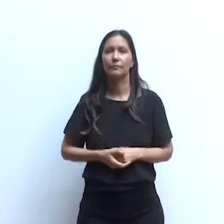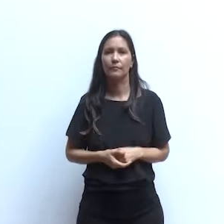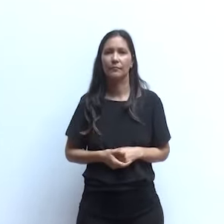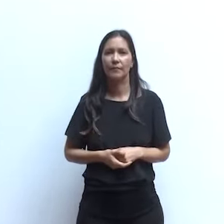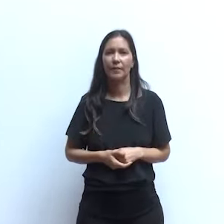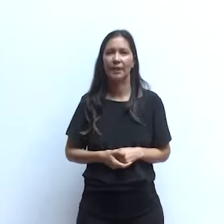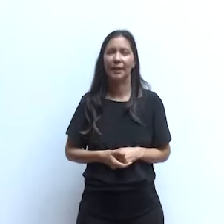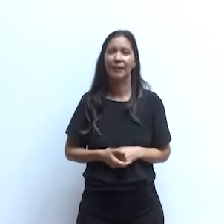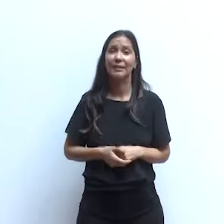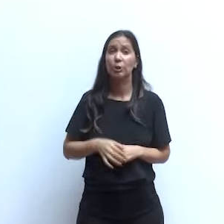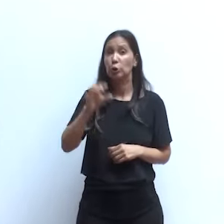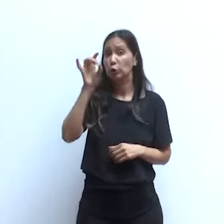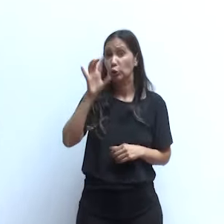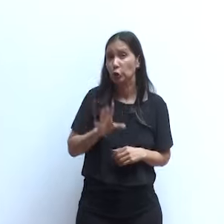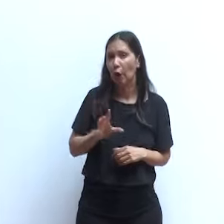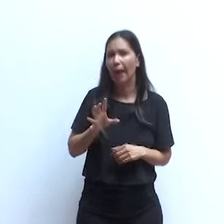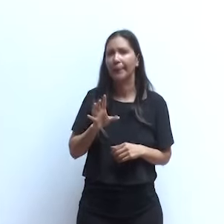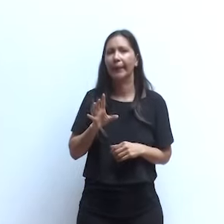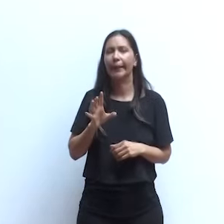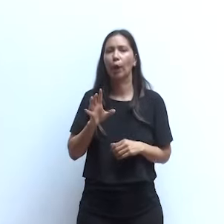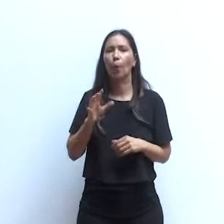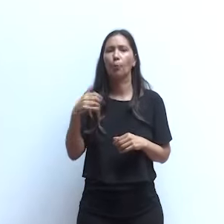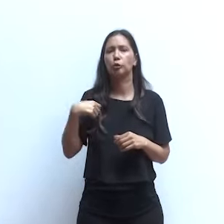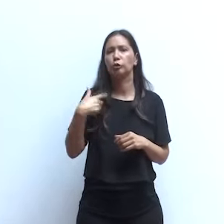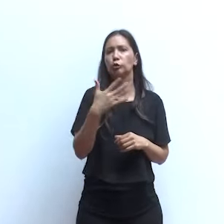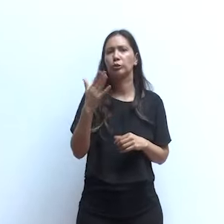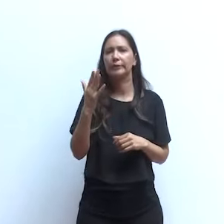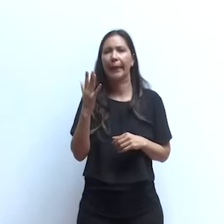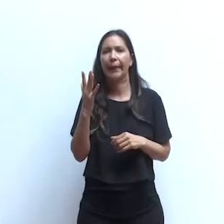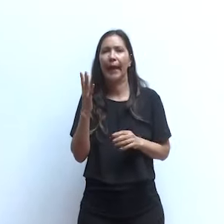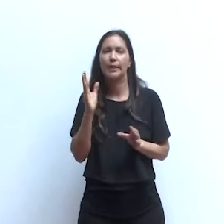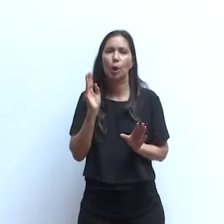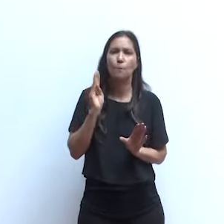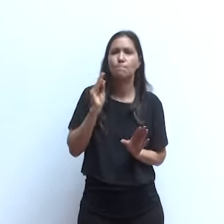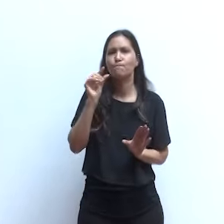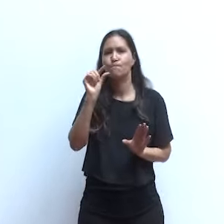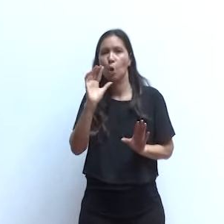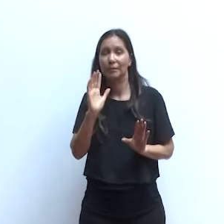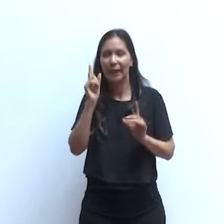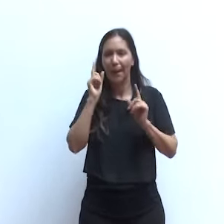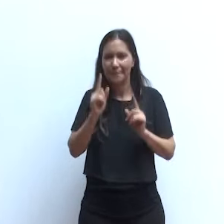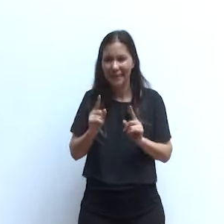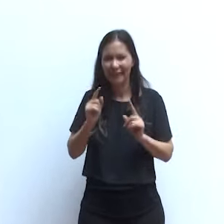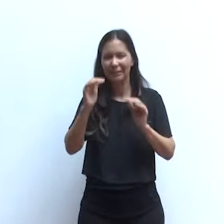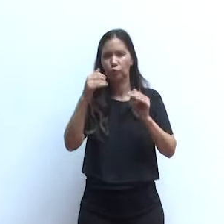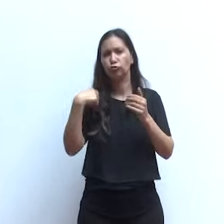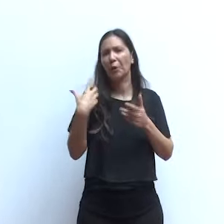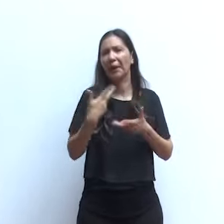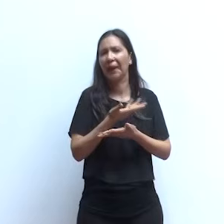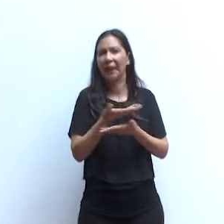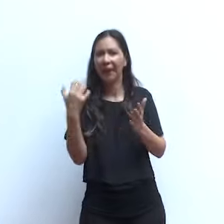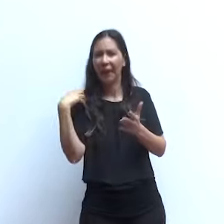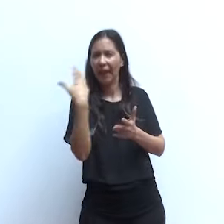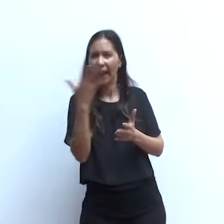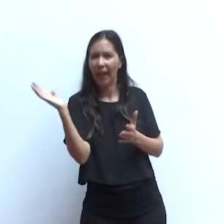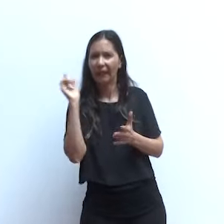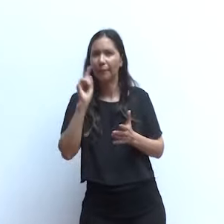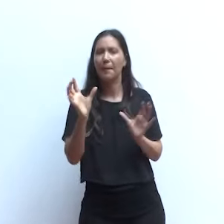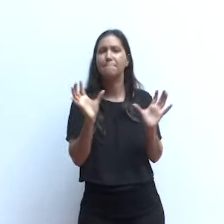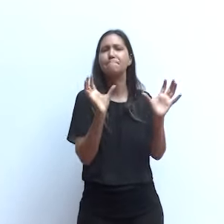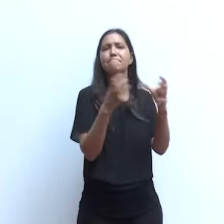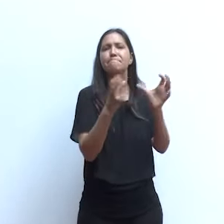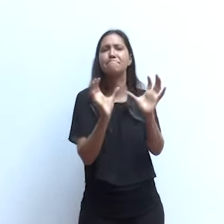solo por lo bajo a nivel de la sociedad sino por arriba inclusive entre los partidos mayoritarios o entre los